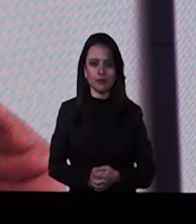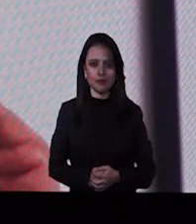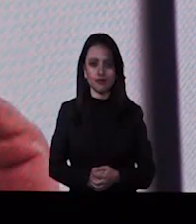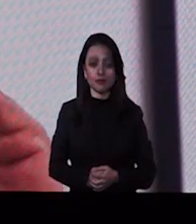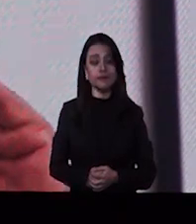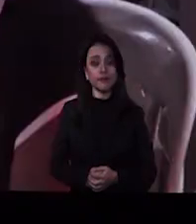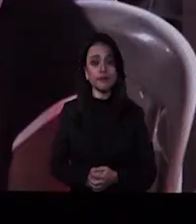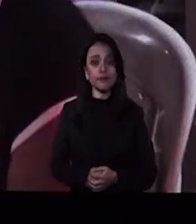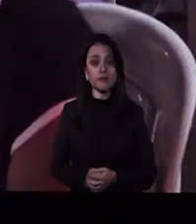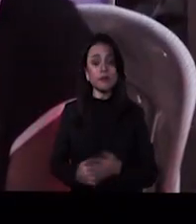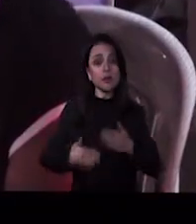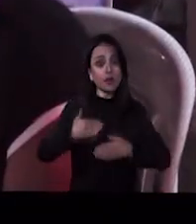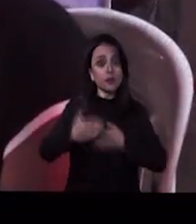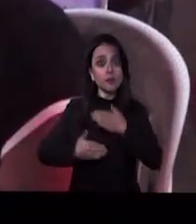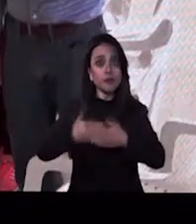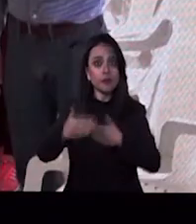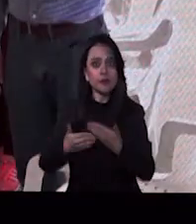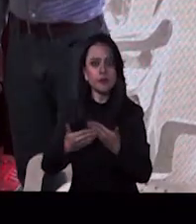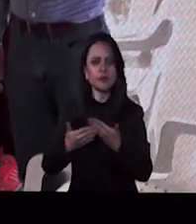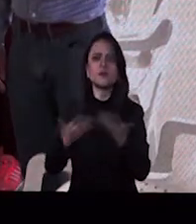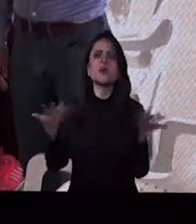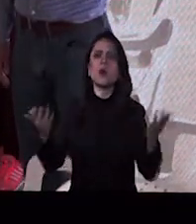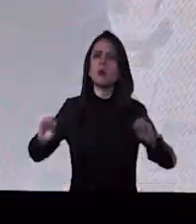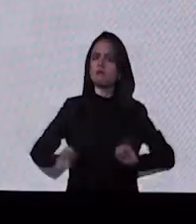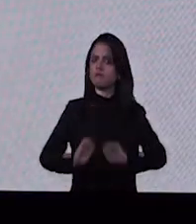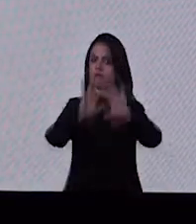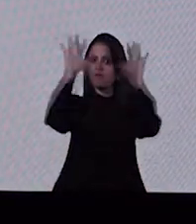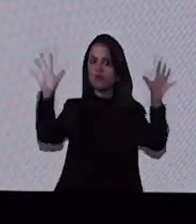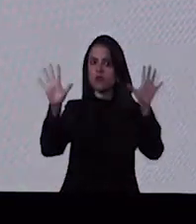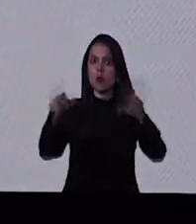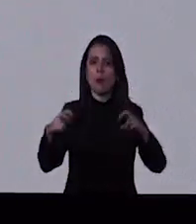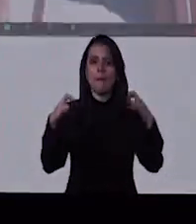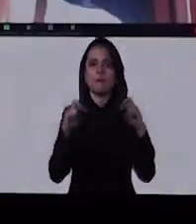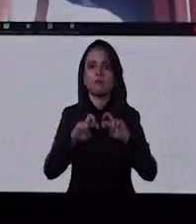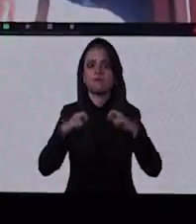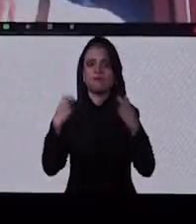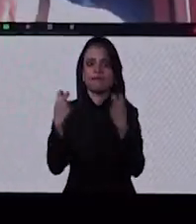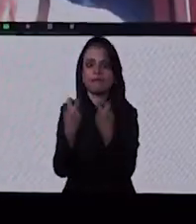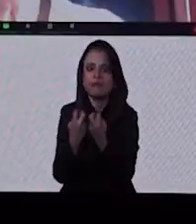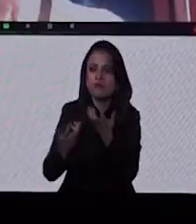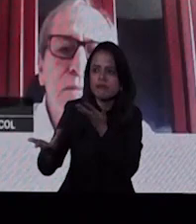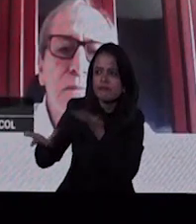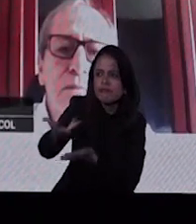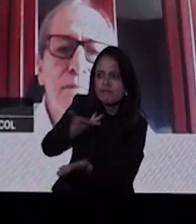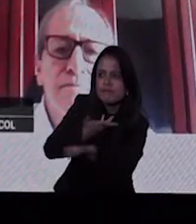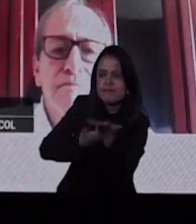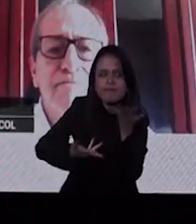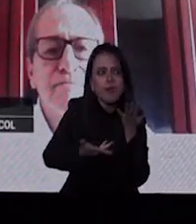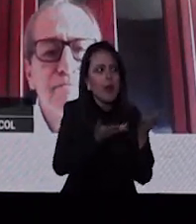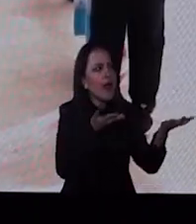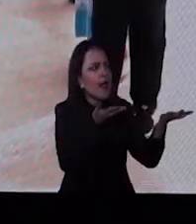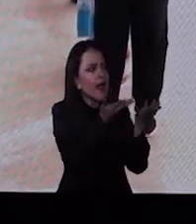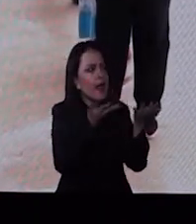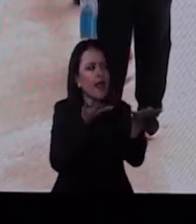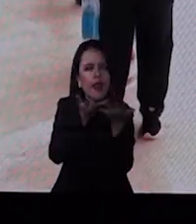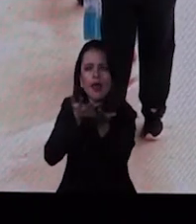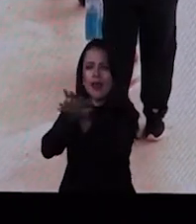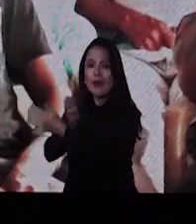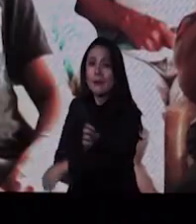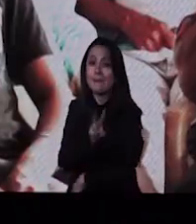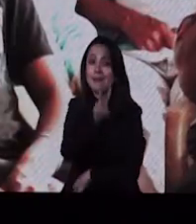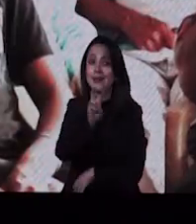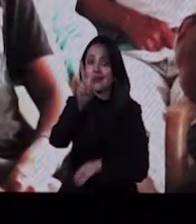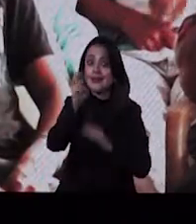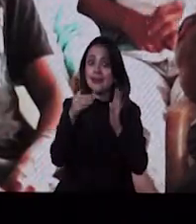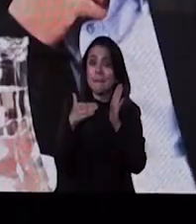El proceso de esclarecimiento estuvo basado en una escucha plural de más de 27.000 personas, con testimonios tanto de víctimas